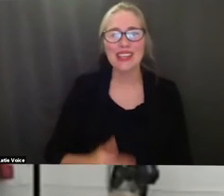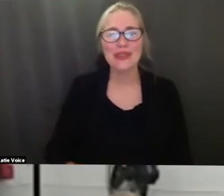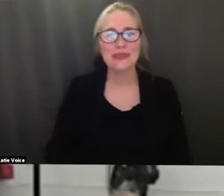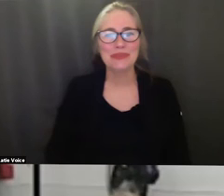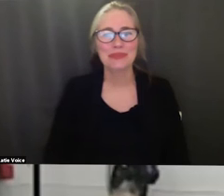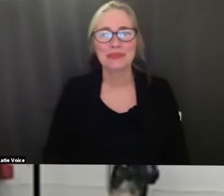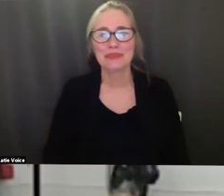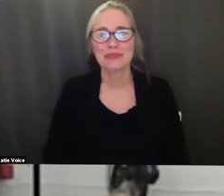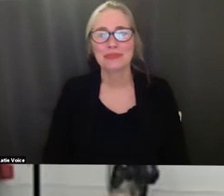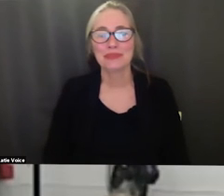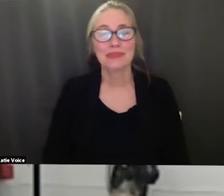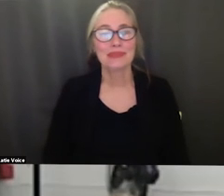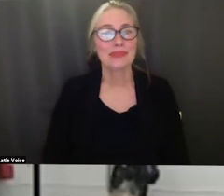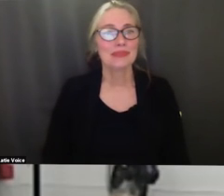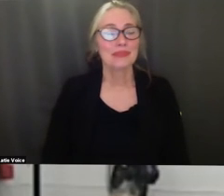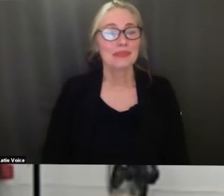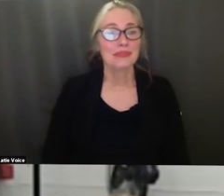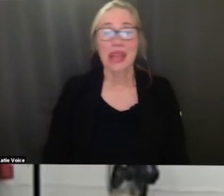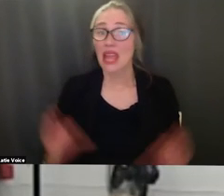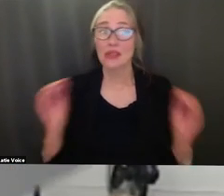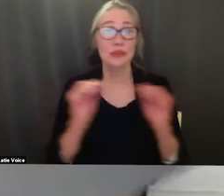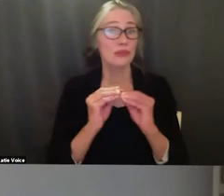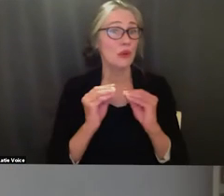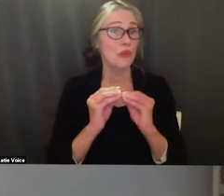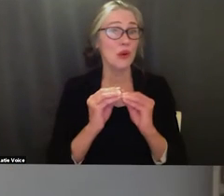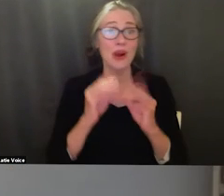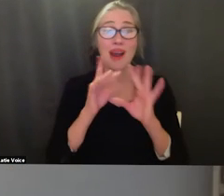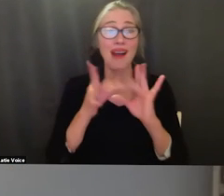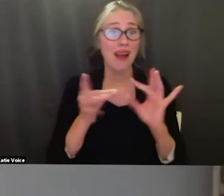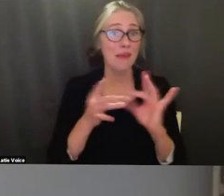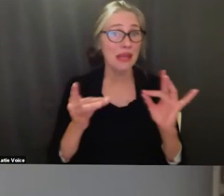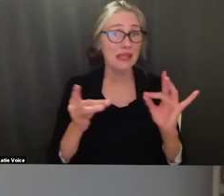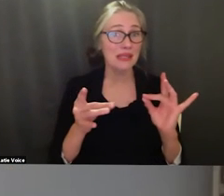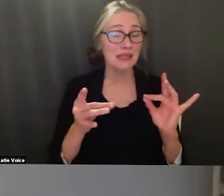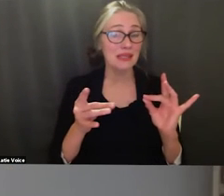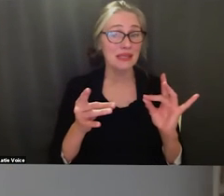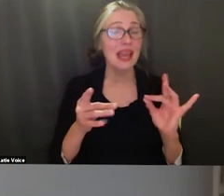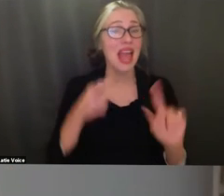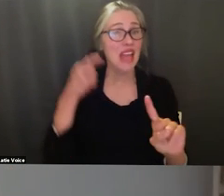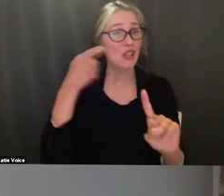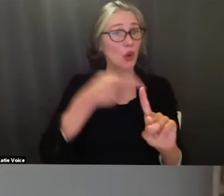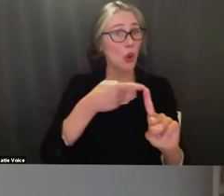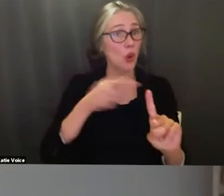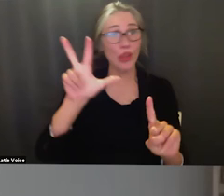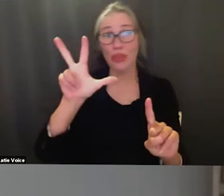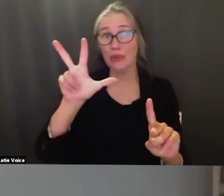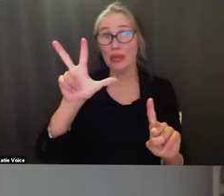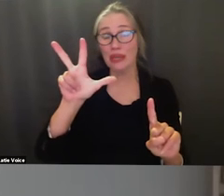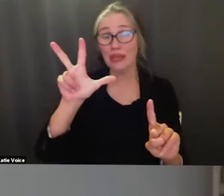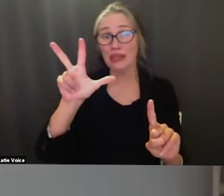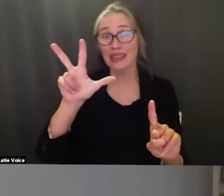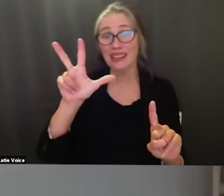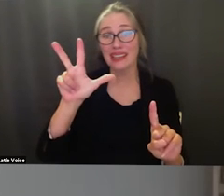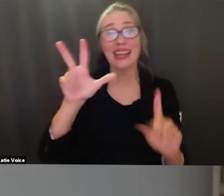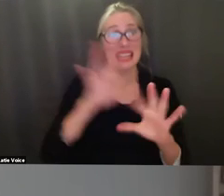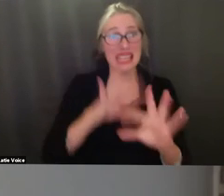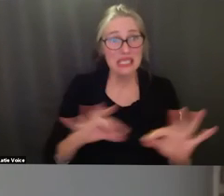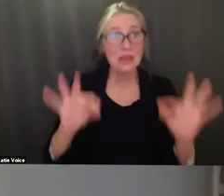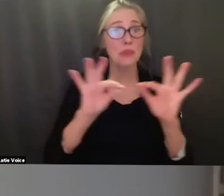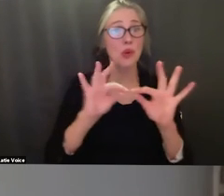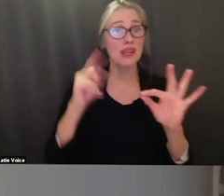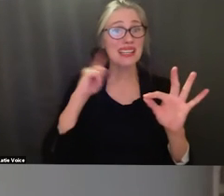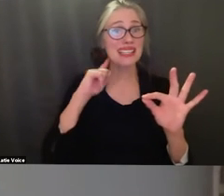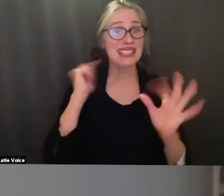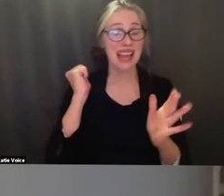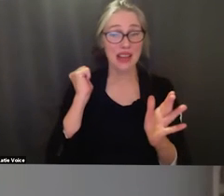Ok, pues ya no tengo ningún otro comentario aparte de la meta número 3. Suena muy importante, pero es